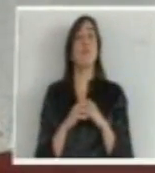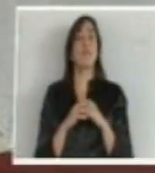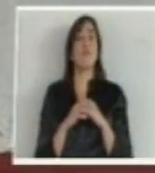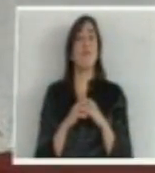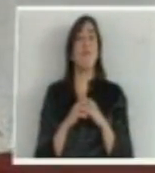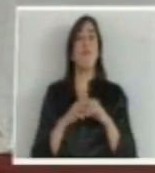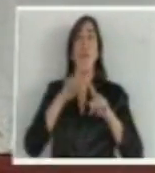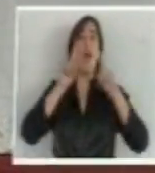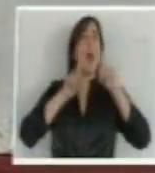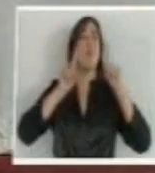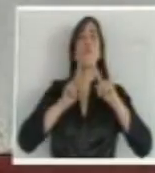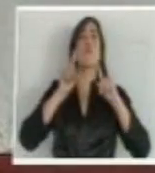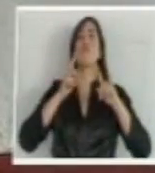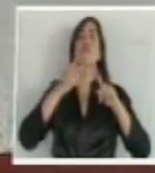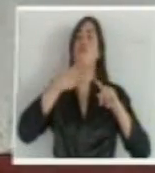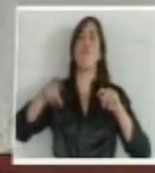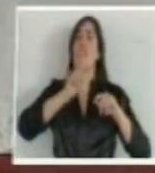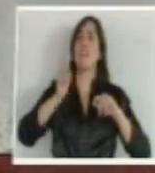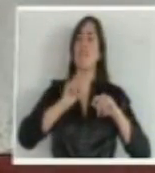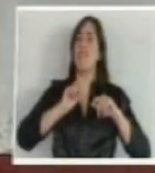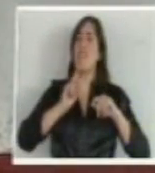algunos que no entienden ni nunca entenderán,